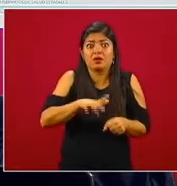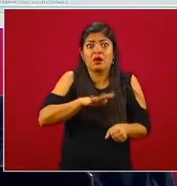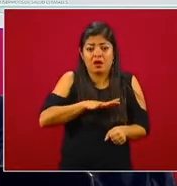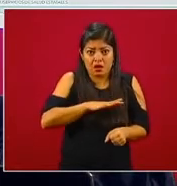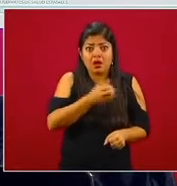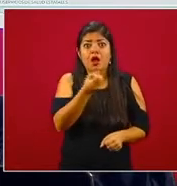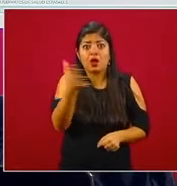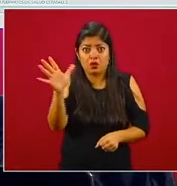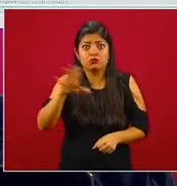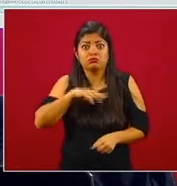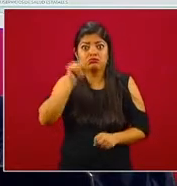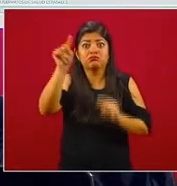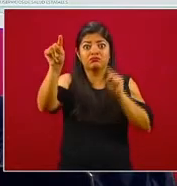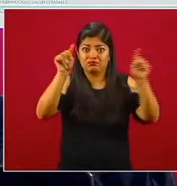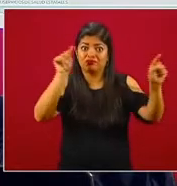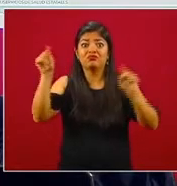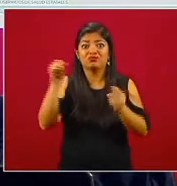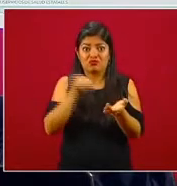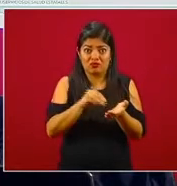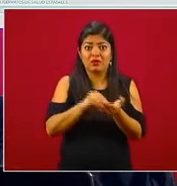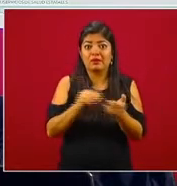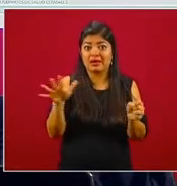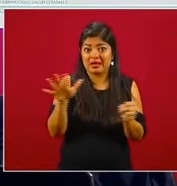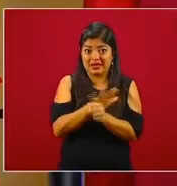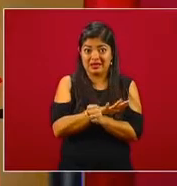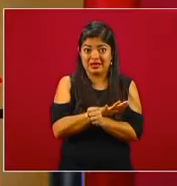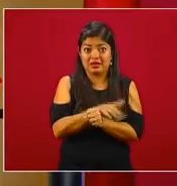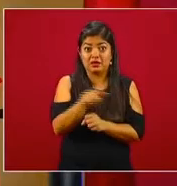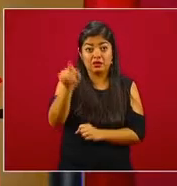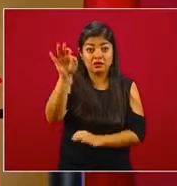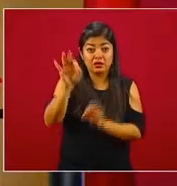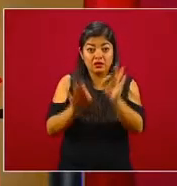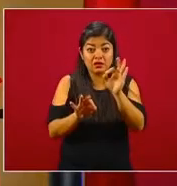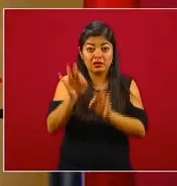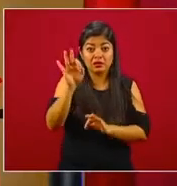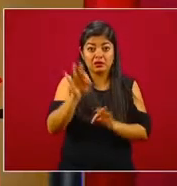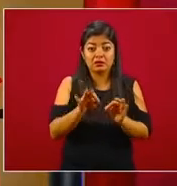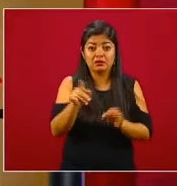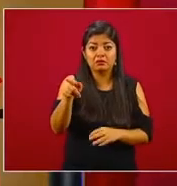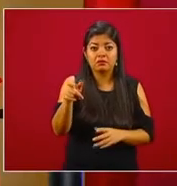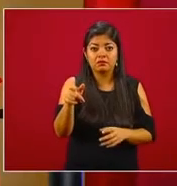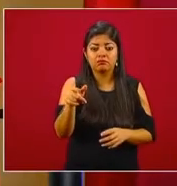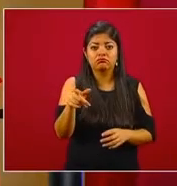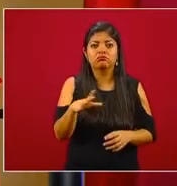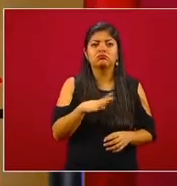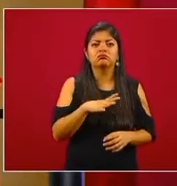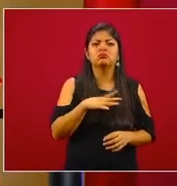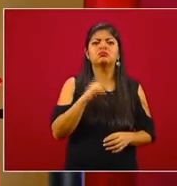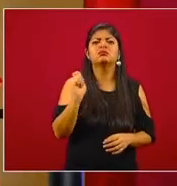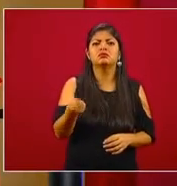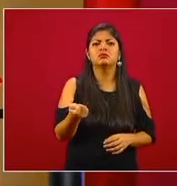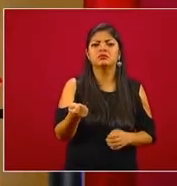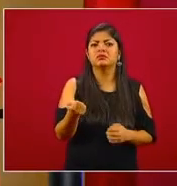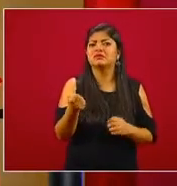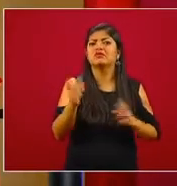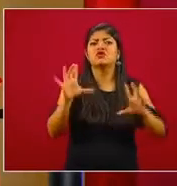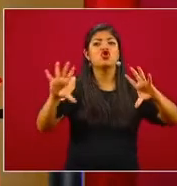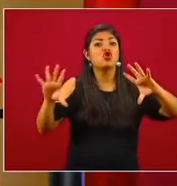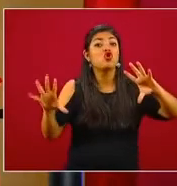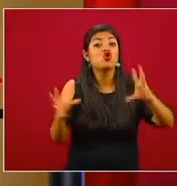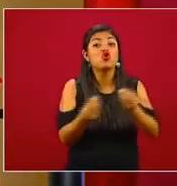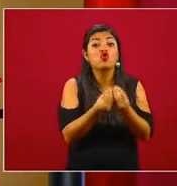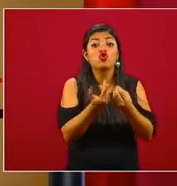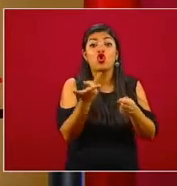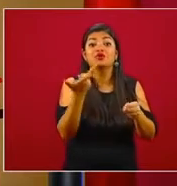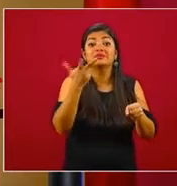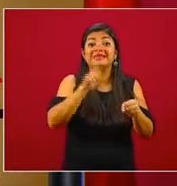be siguen todavía completely completamente full, llenos. Entonces, and estas some of them cifras, estos continue to still porcentajes de be ocupación, completely full. se refieren So a these todo el numbers conjunto de and these